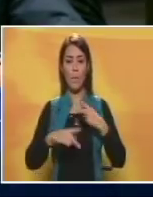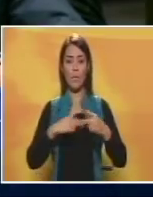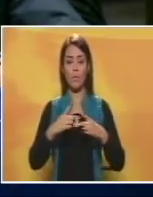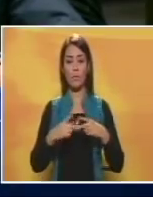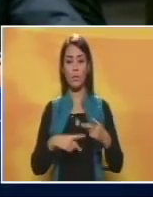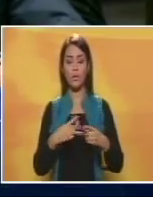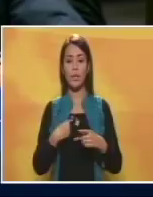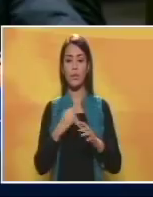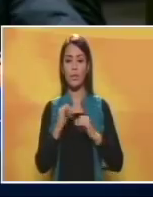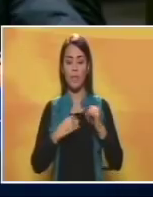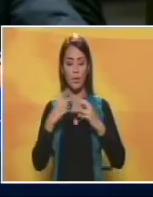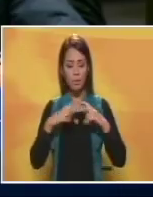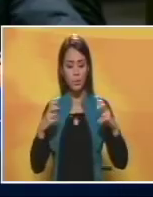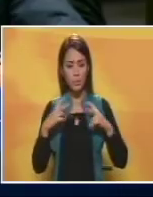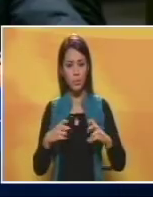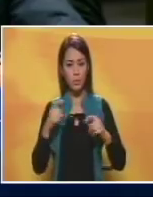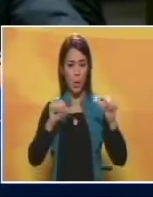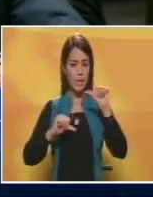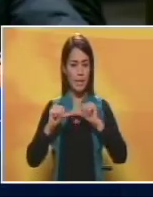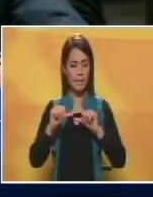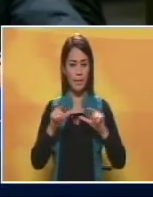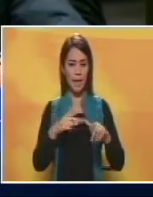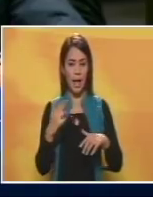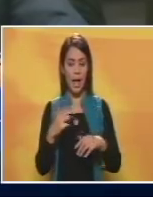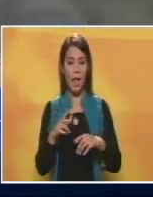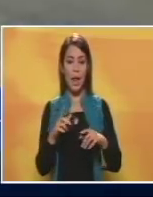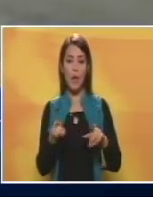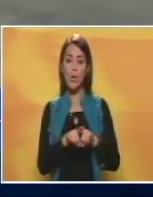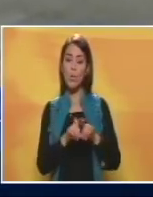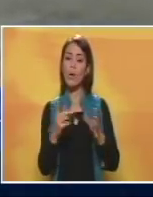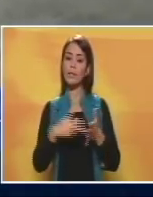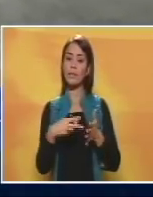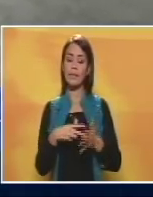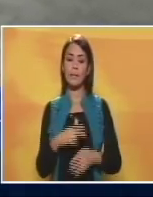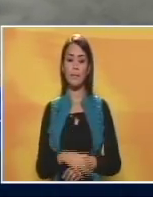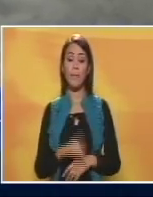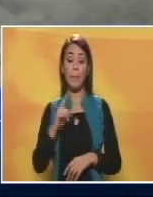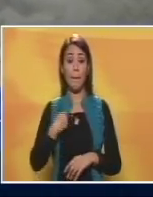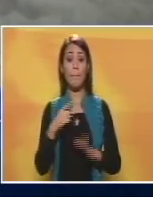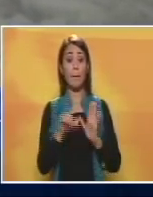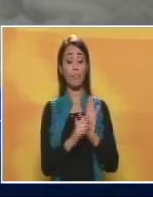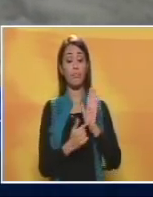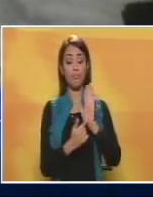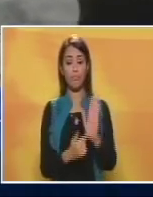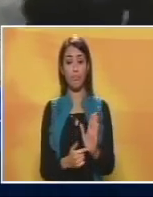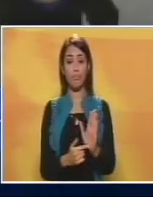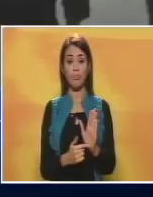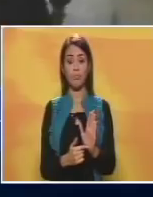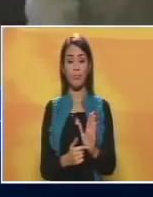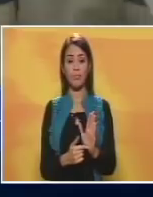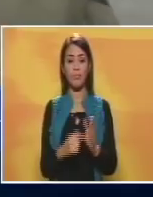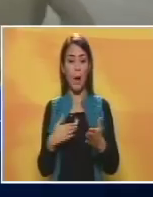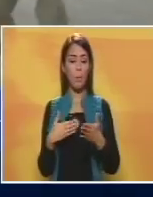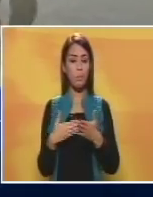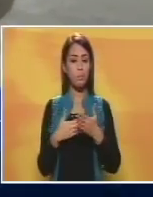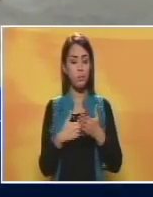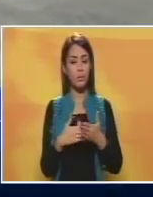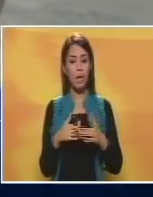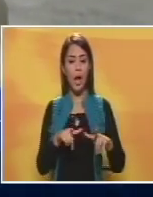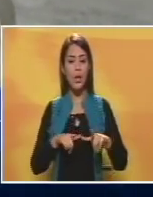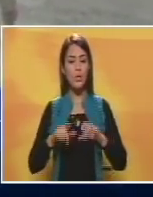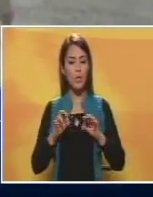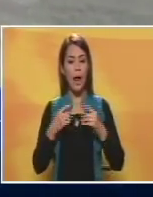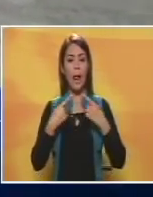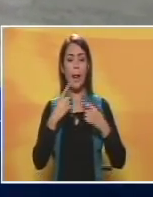uso de armas químicas en Siria. Por otra parte, Rusia tiene previsto presentar su propia resolución para permitir el acceso a Duma